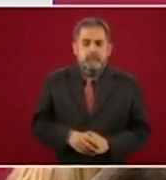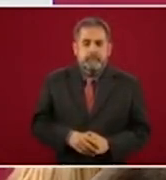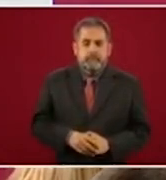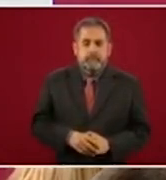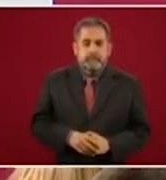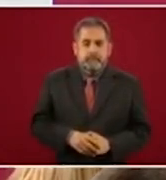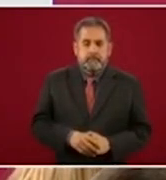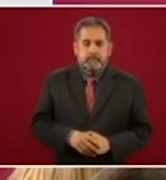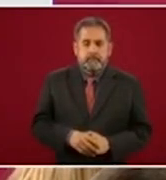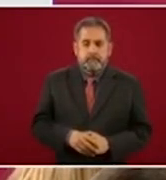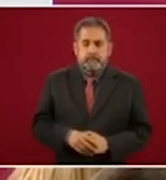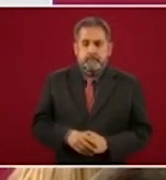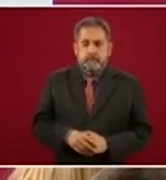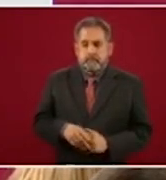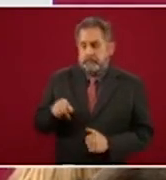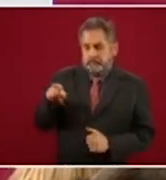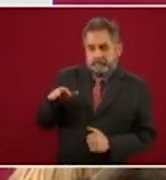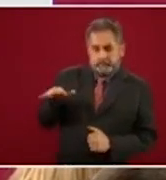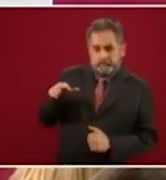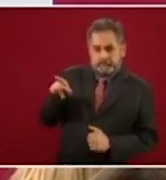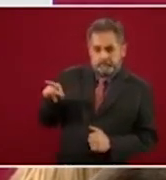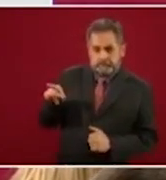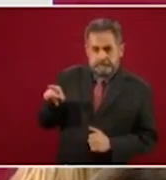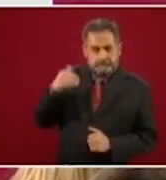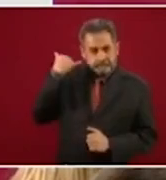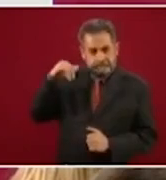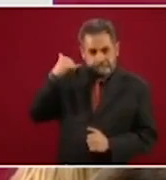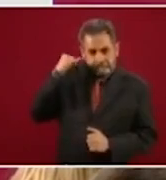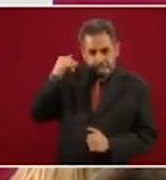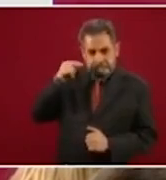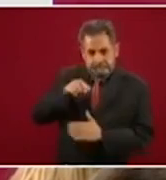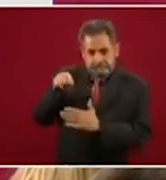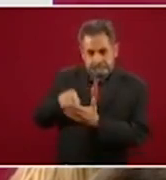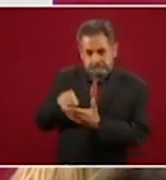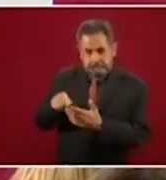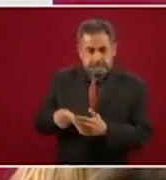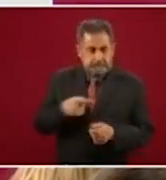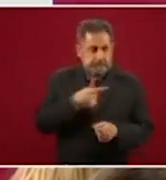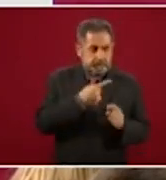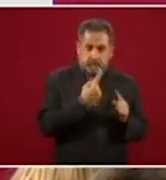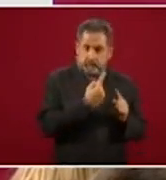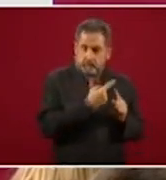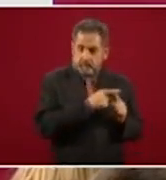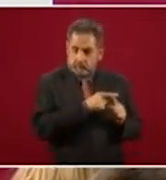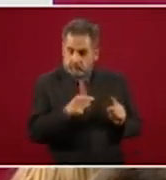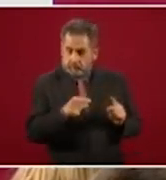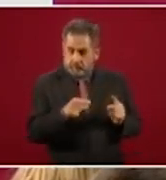alta e izamal yucatán es el segundo